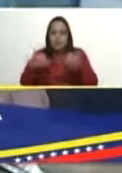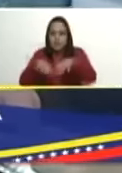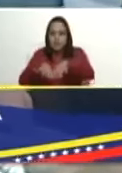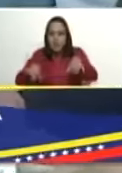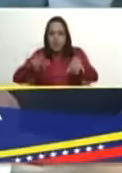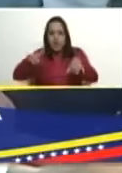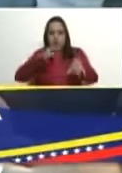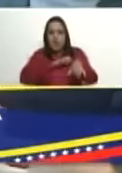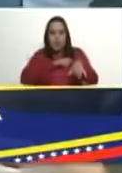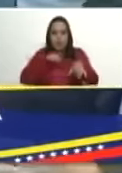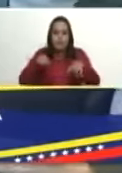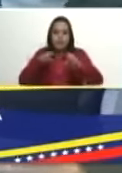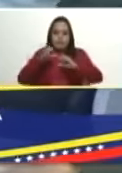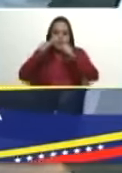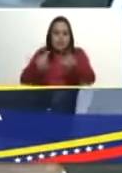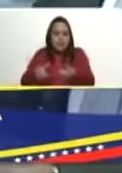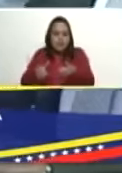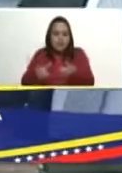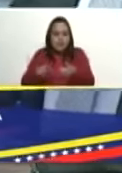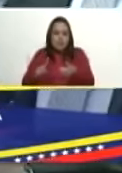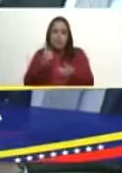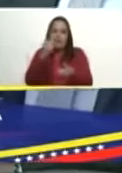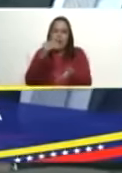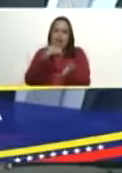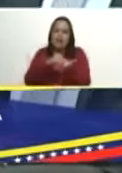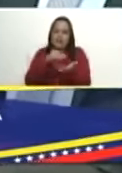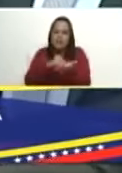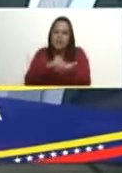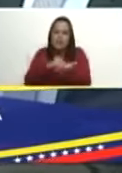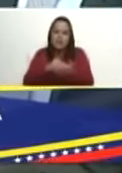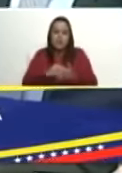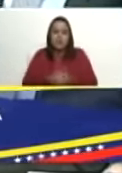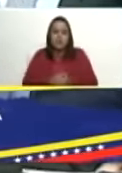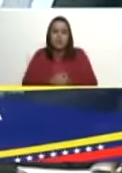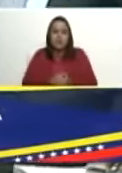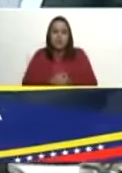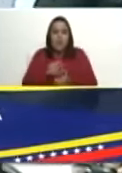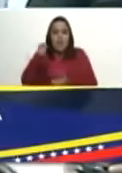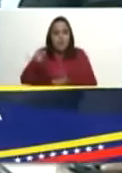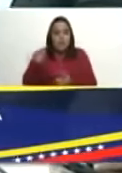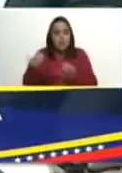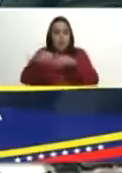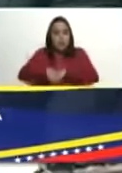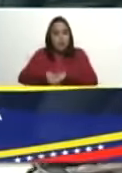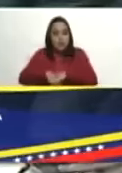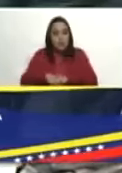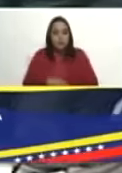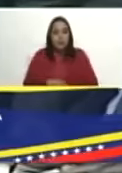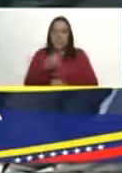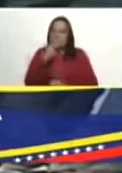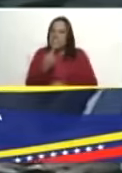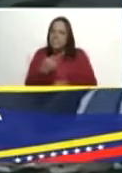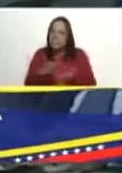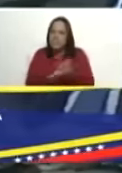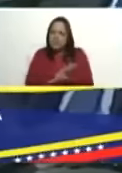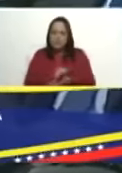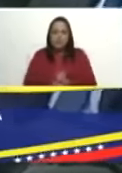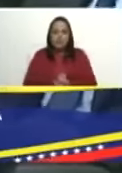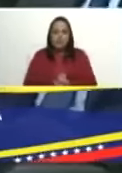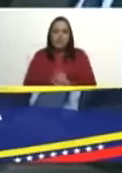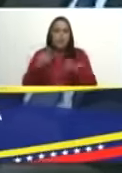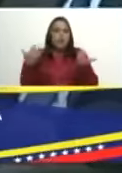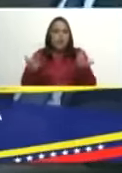donde aparece por primera vez esa cláusula pétrea que dice cuál